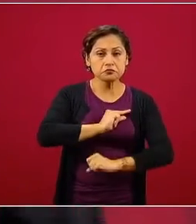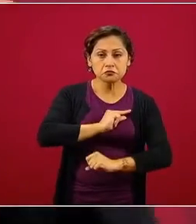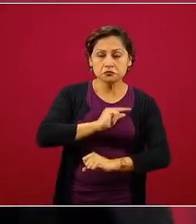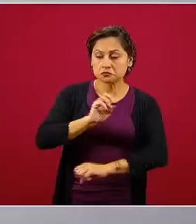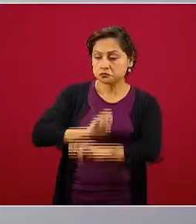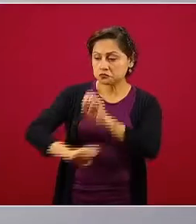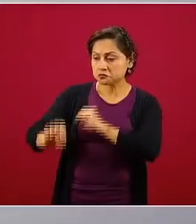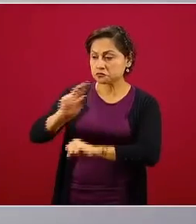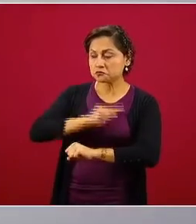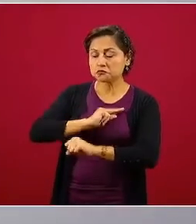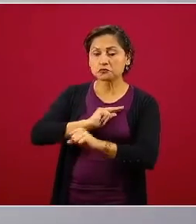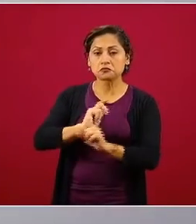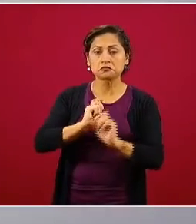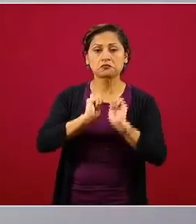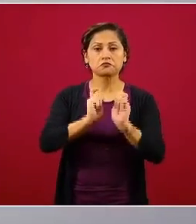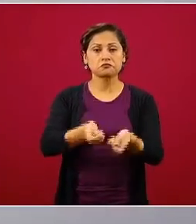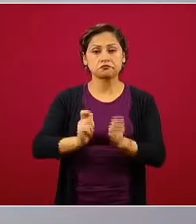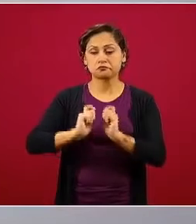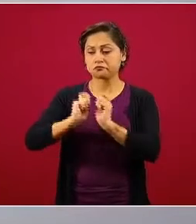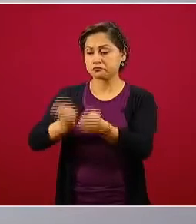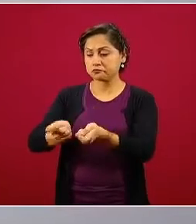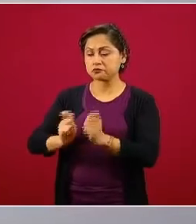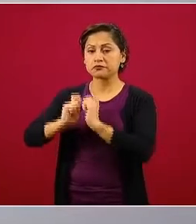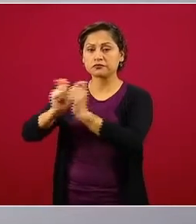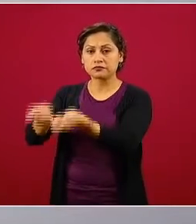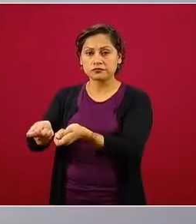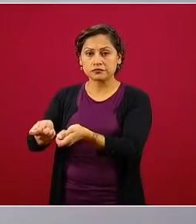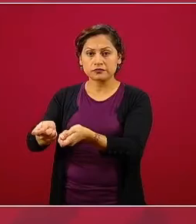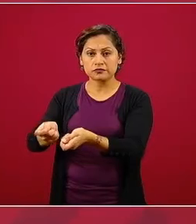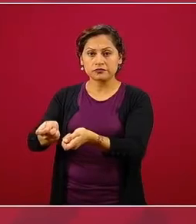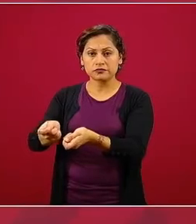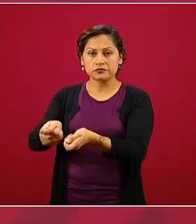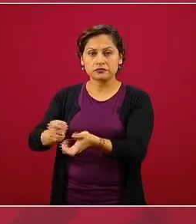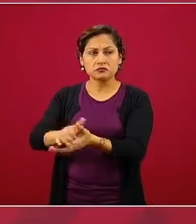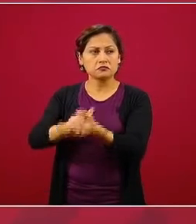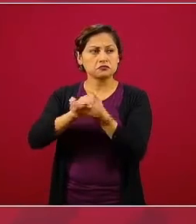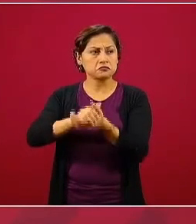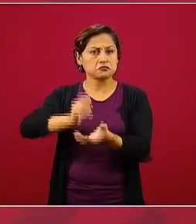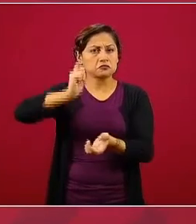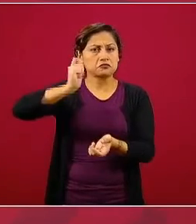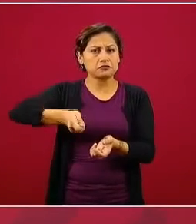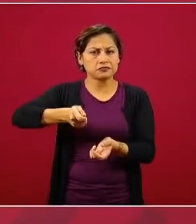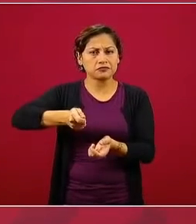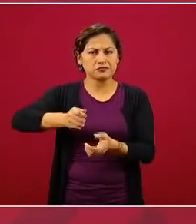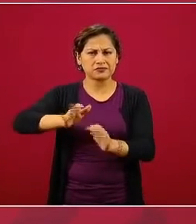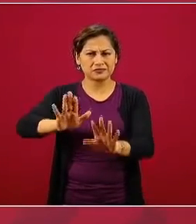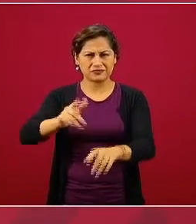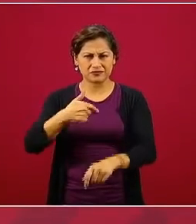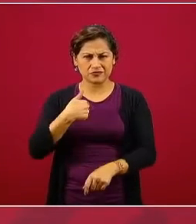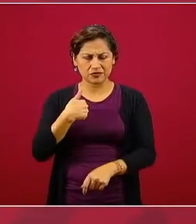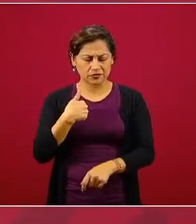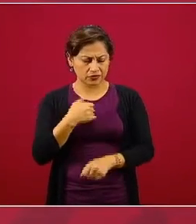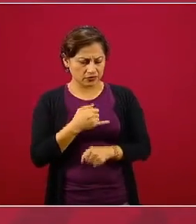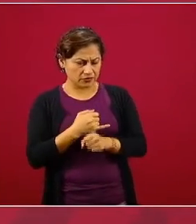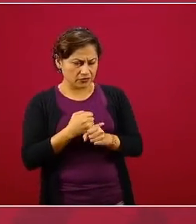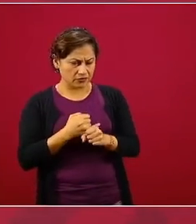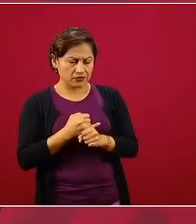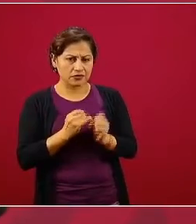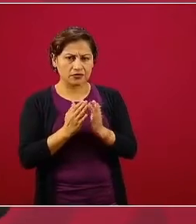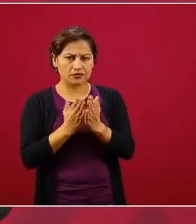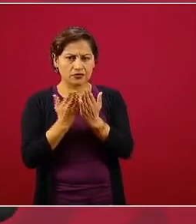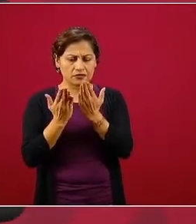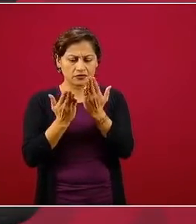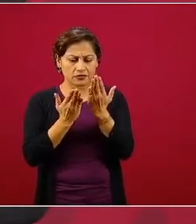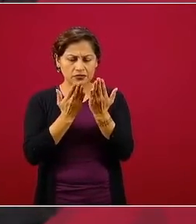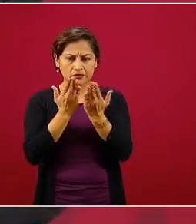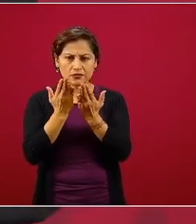y se hacían subastas. Pero cuando estudié esto, me metí a ver, dejaron un